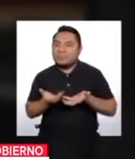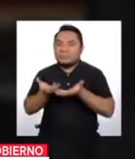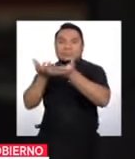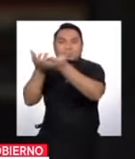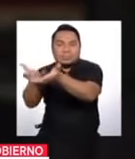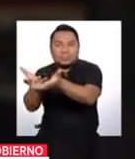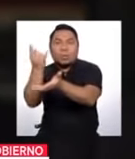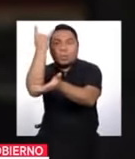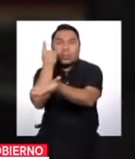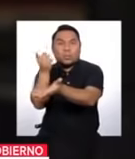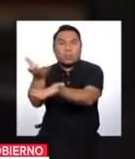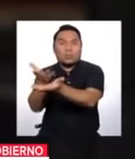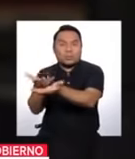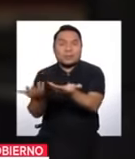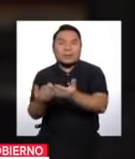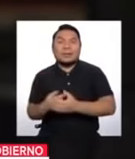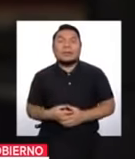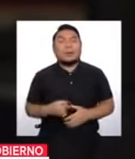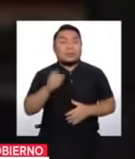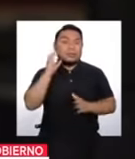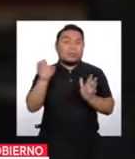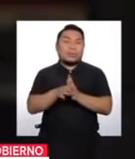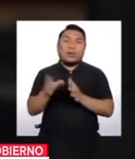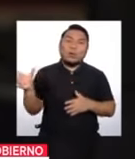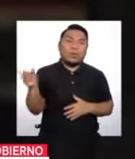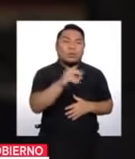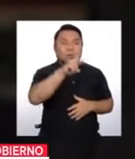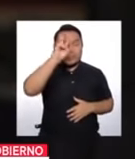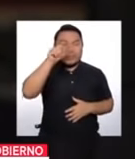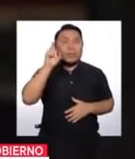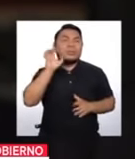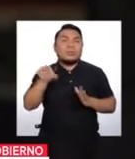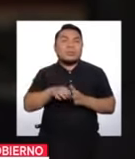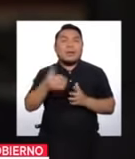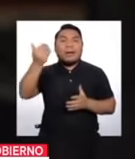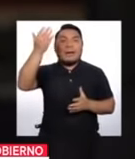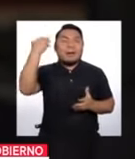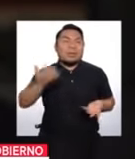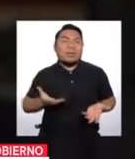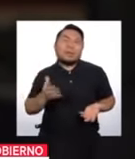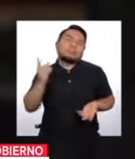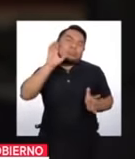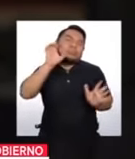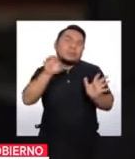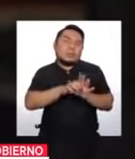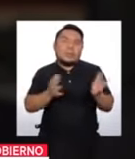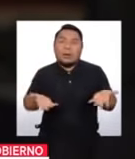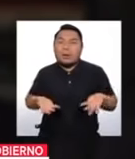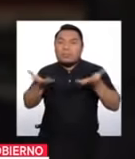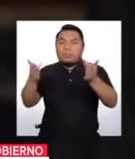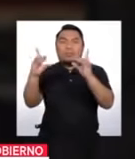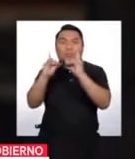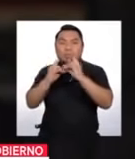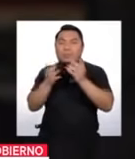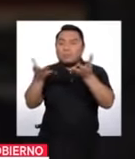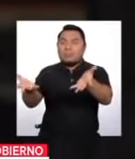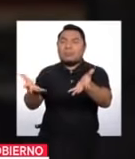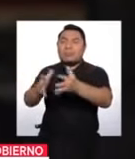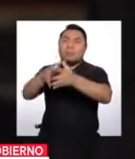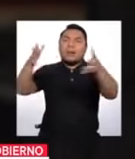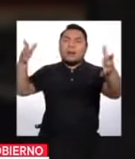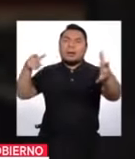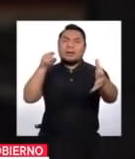urgencia. Así lo estamos haciendo en todo el país, realmente. Hemos movilizado camas UCI,